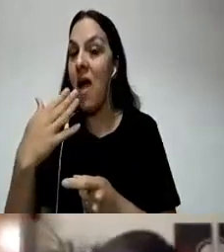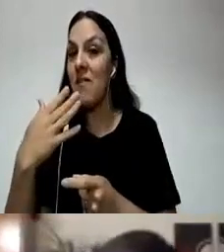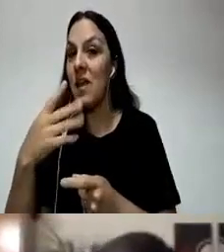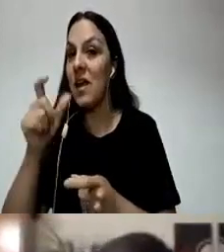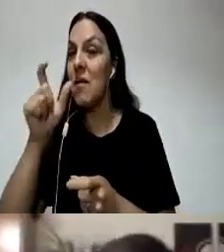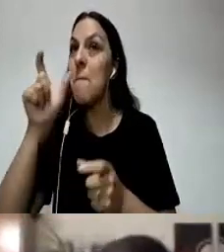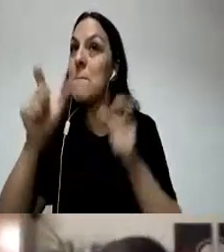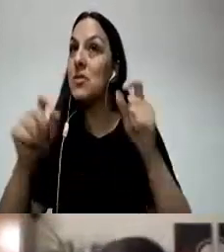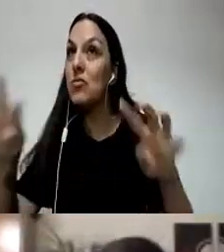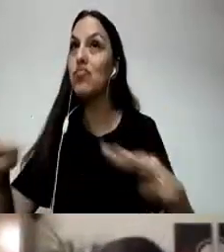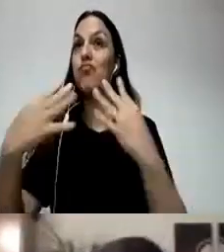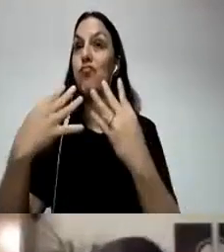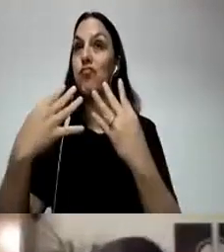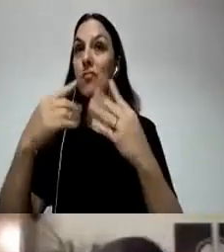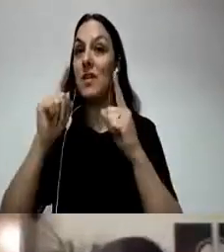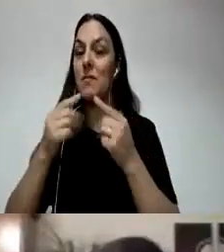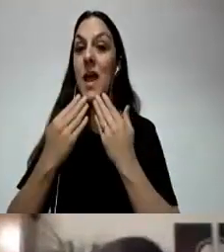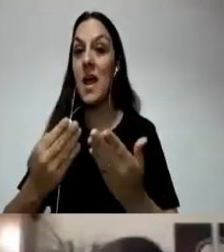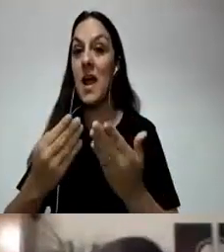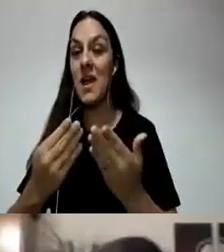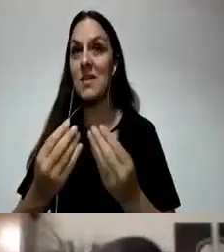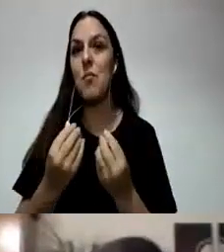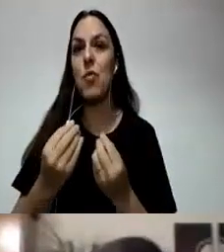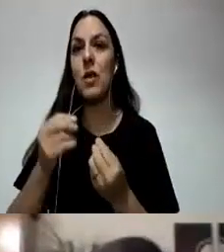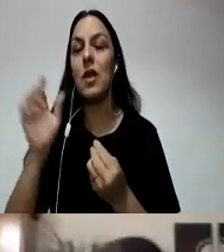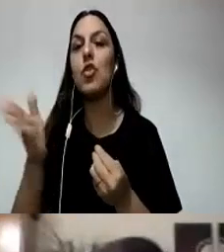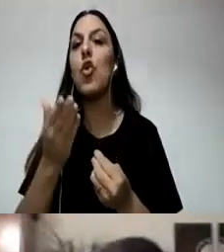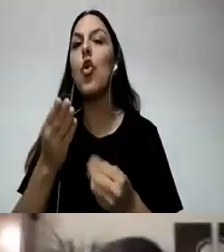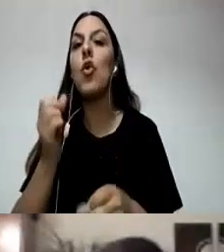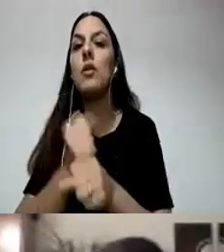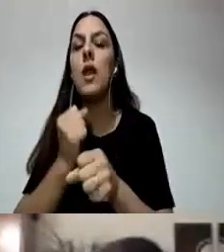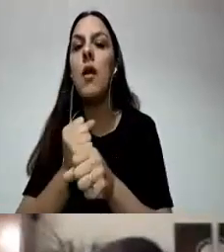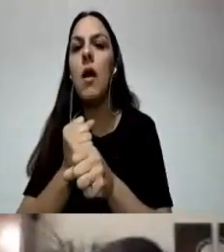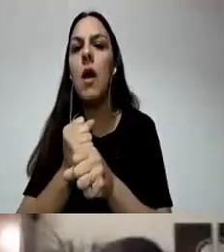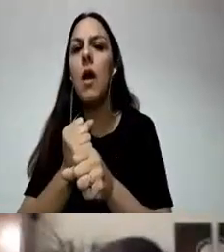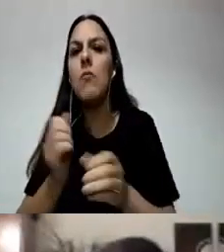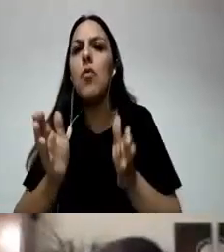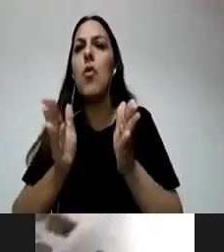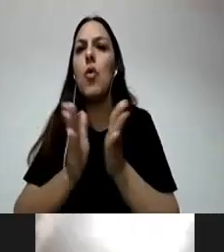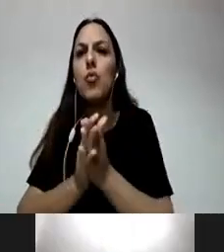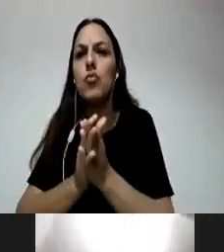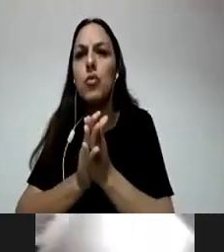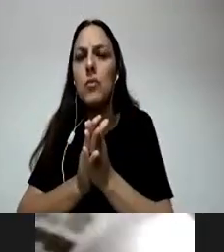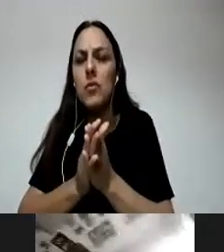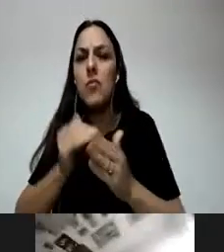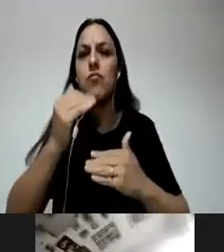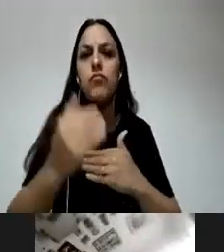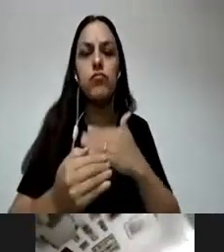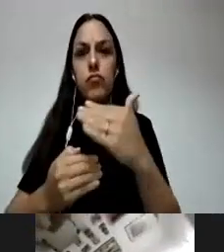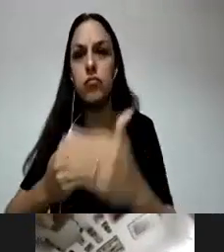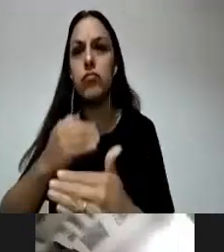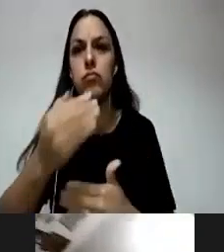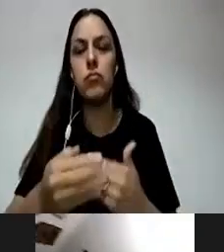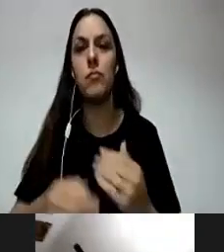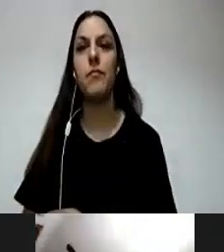sé que de alguna u otra manera todos trabajamos en este sentido para avanzar en lo que sea la colegiación y el área. Muchas gracias.